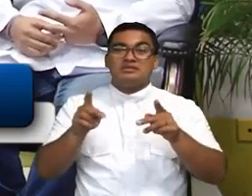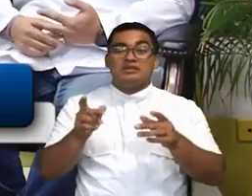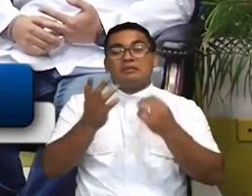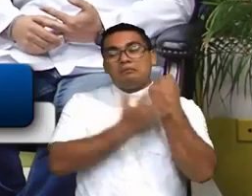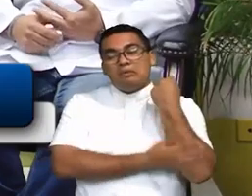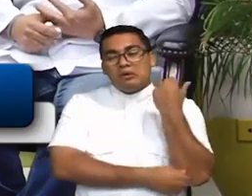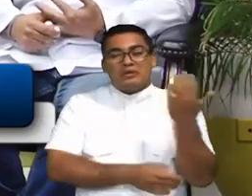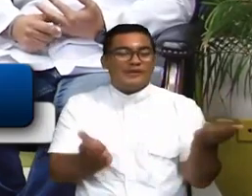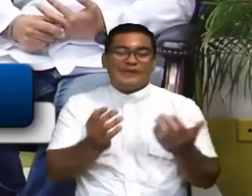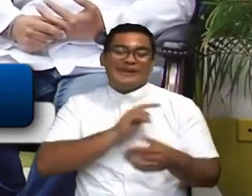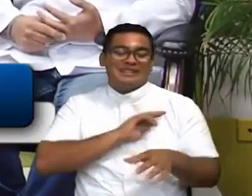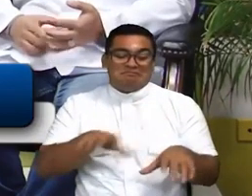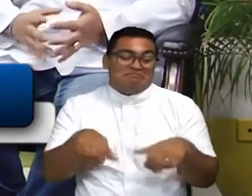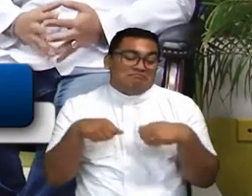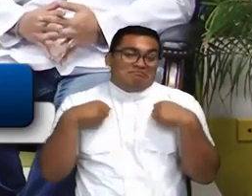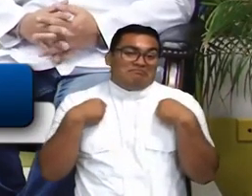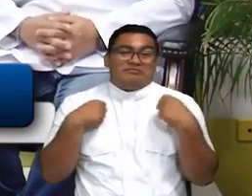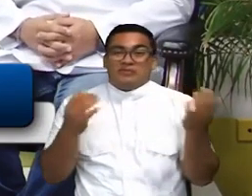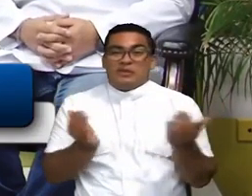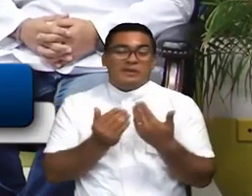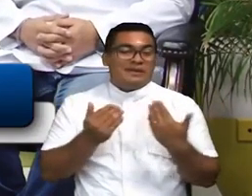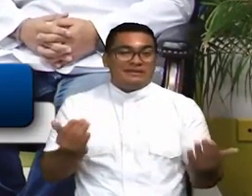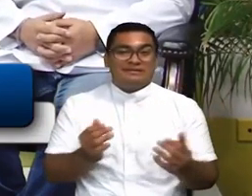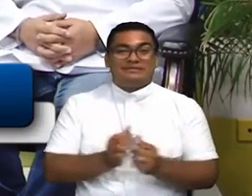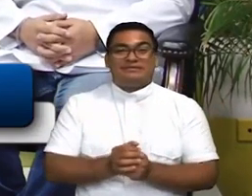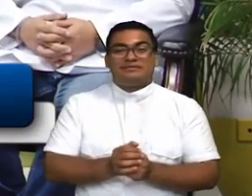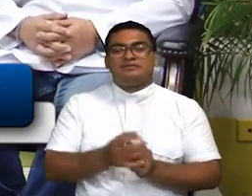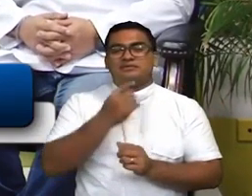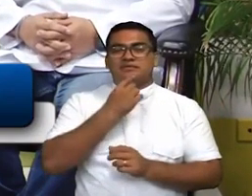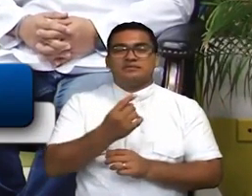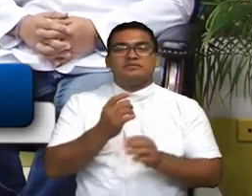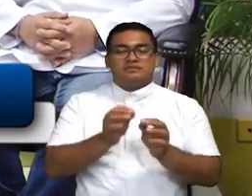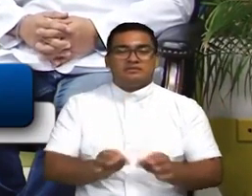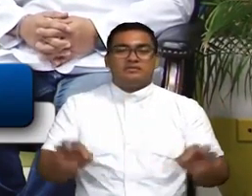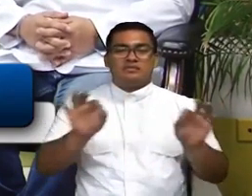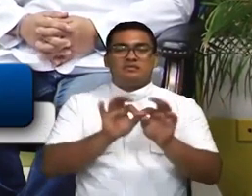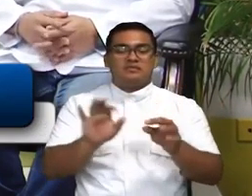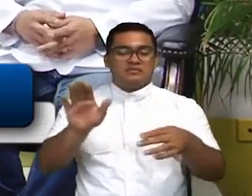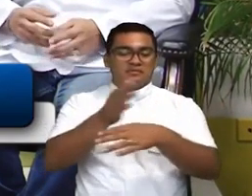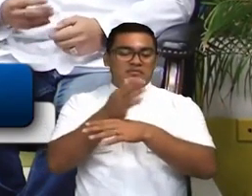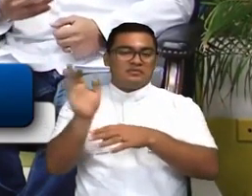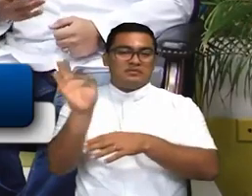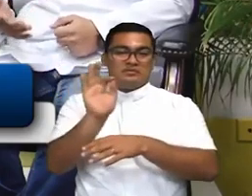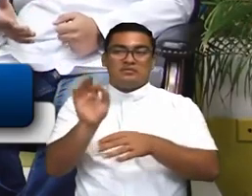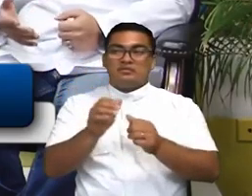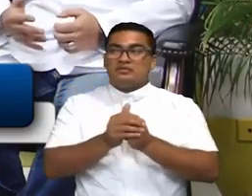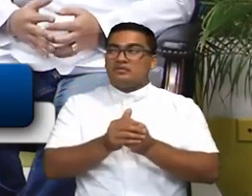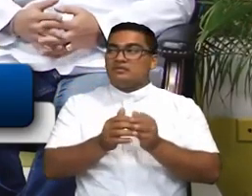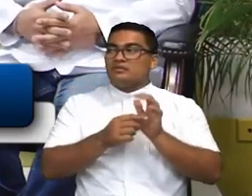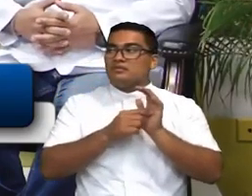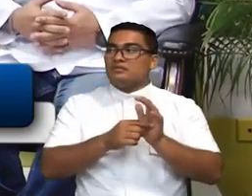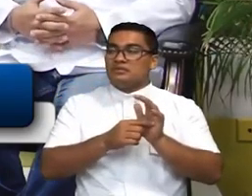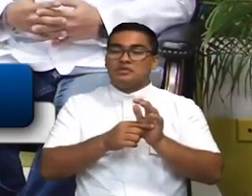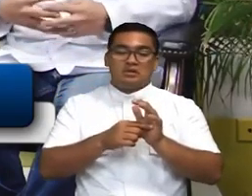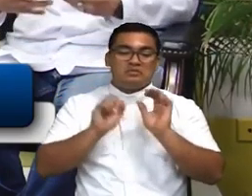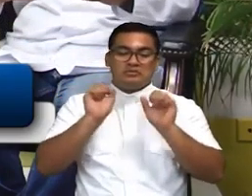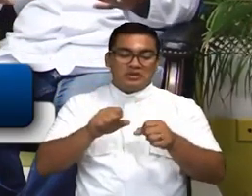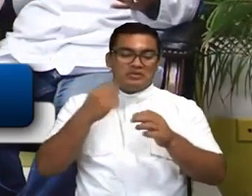personas. Exactamente. Siempre hay maneras de cómo abrigarse. Siempre, por ejemplo, aunque sea con una mantita, yo sé